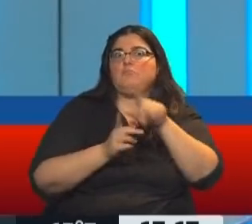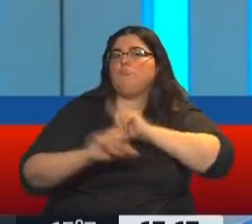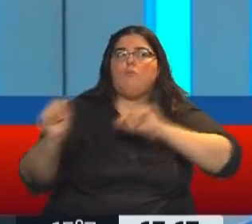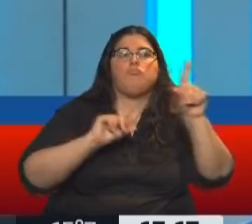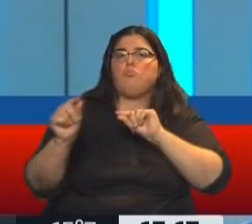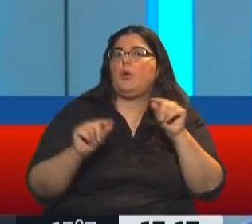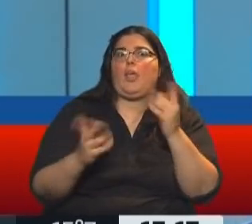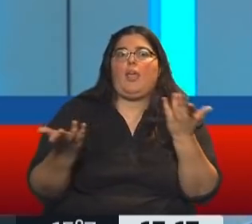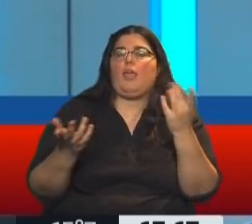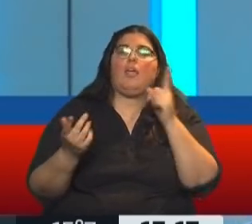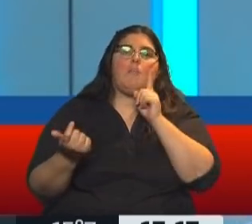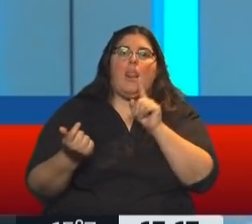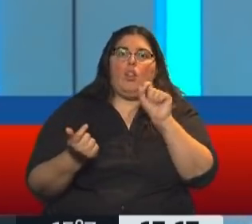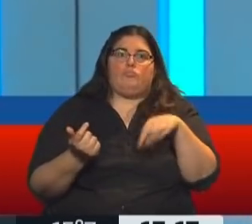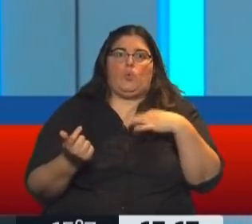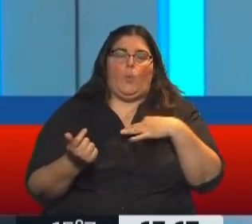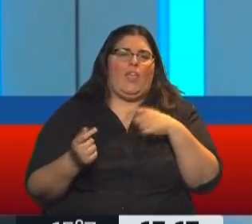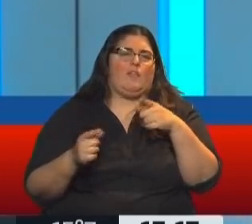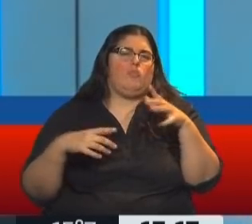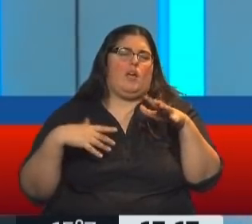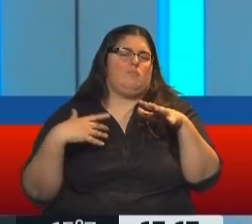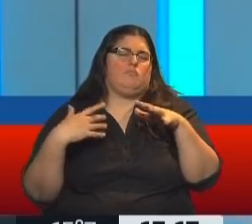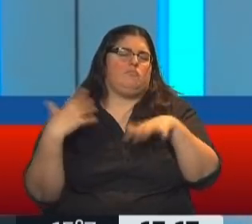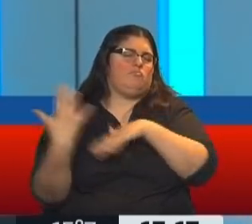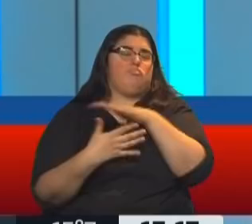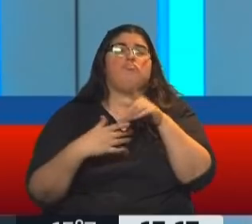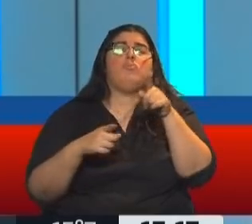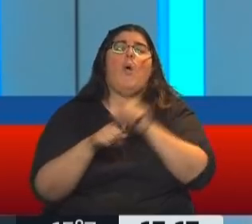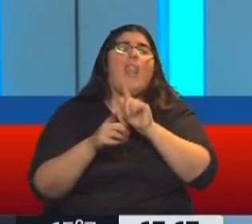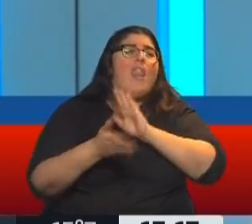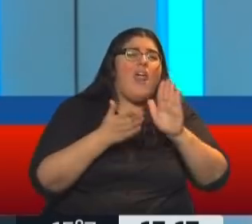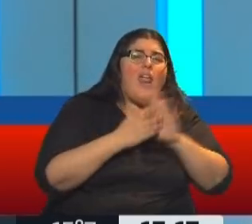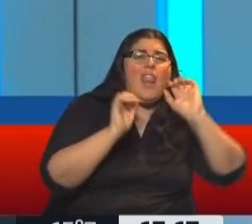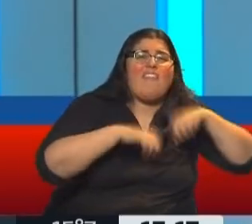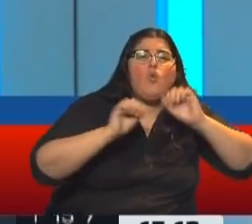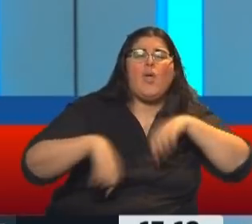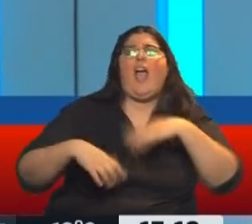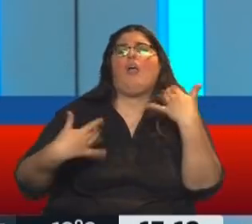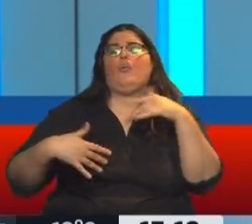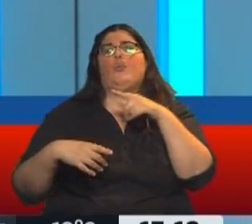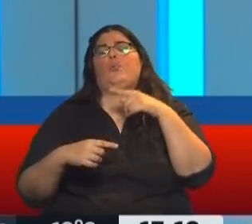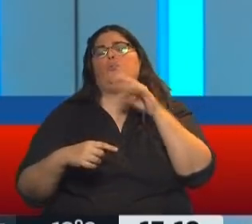porque corre riesgo su vida, una crisis de refugiados que también tendrá su impacto y lo iremos analizando en el correr del año. Pero ahora vamos